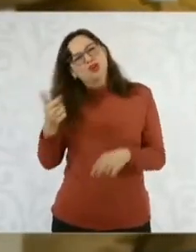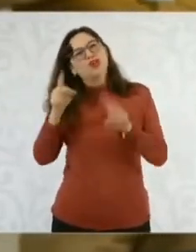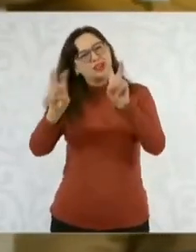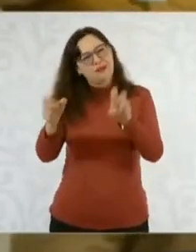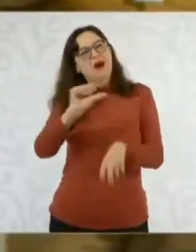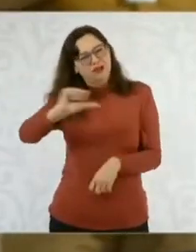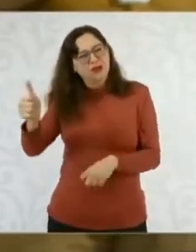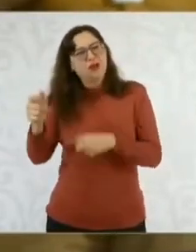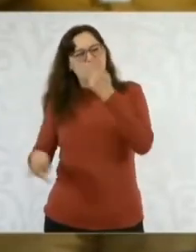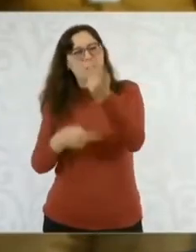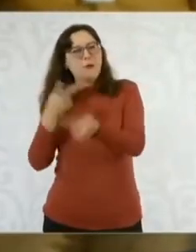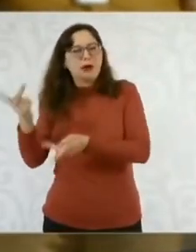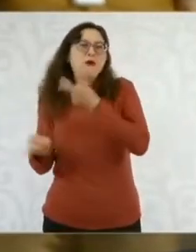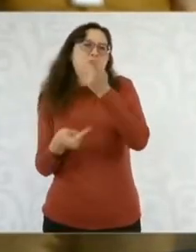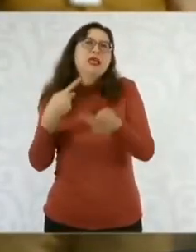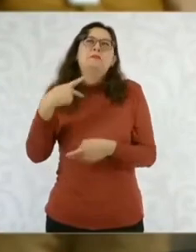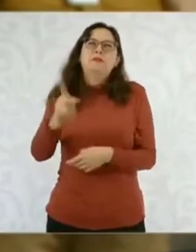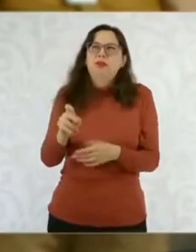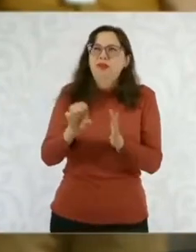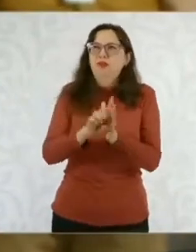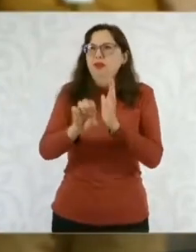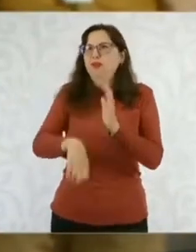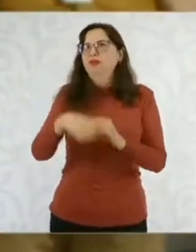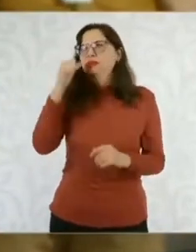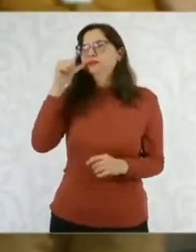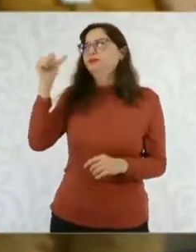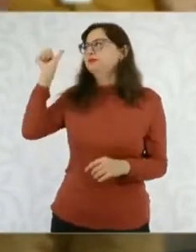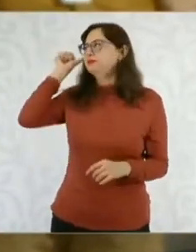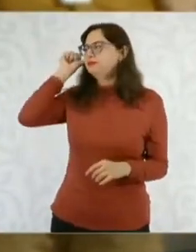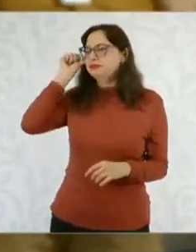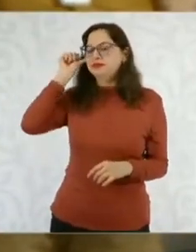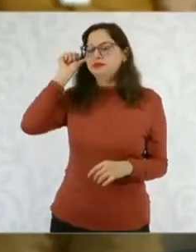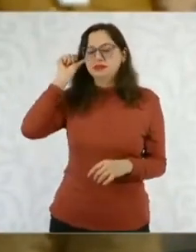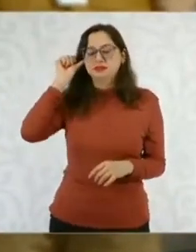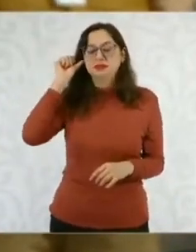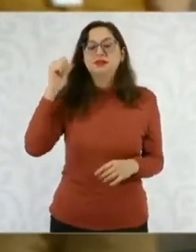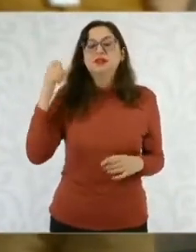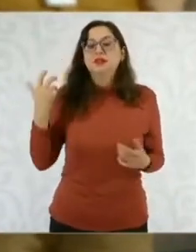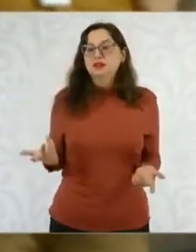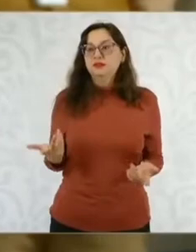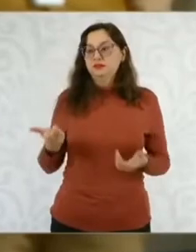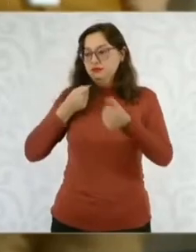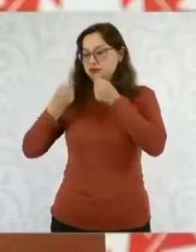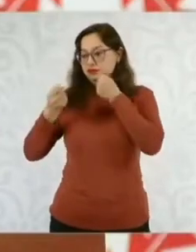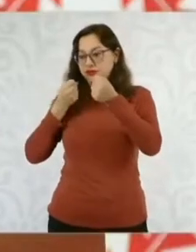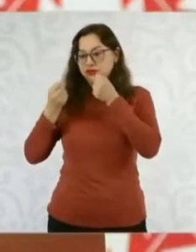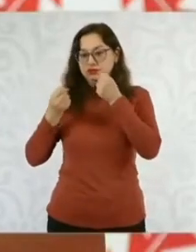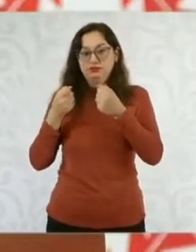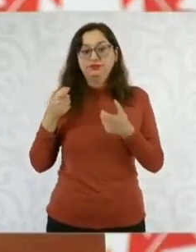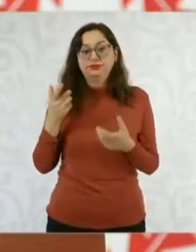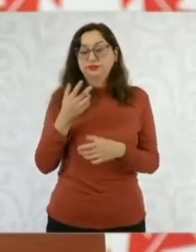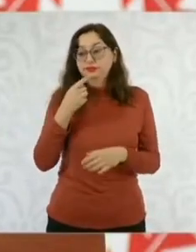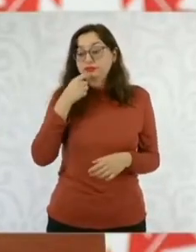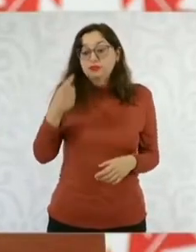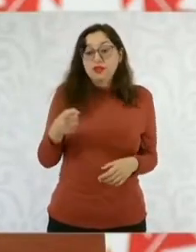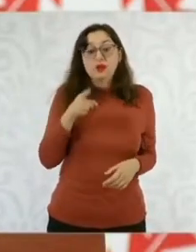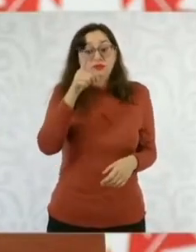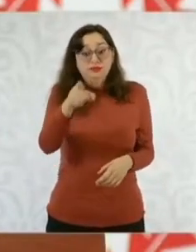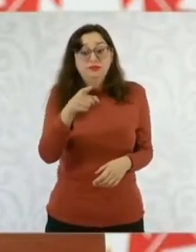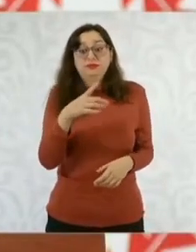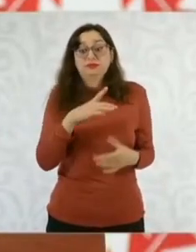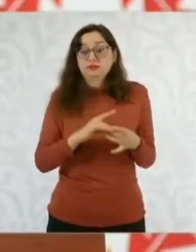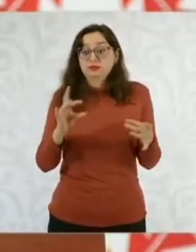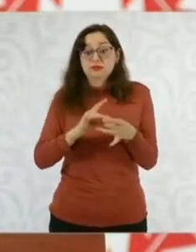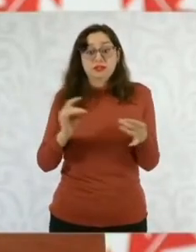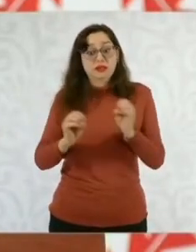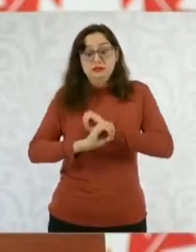bien dijo un periodista, fue duro, concreto y con todo, ¿no? En una mañanera que, bueno, estuvo muy claro el día